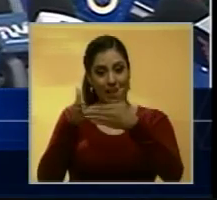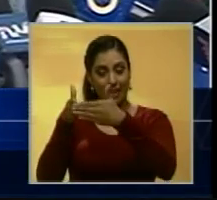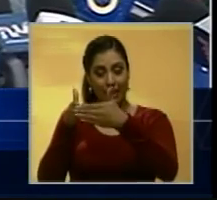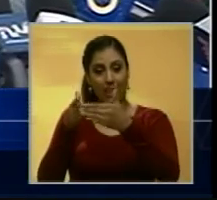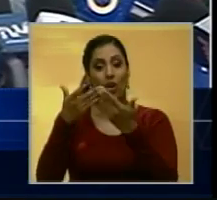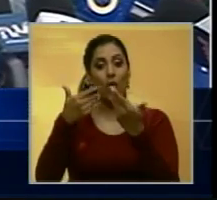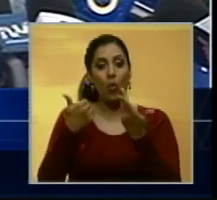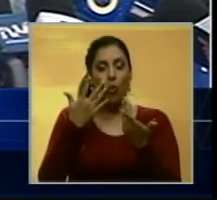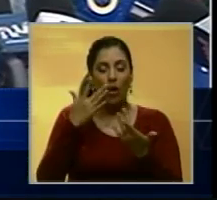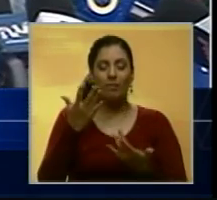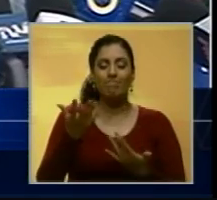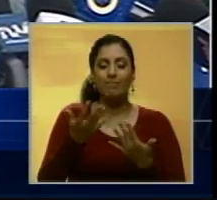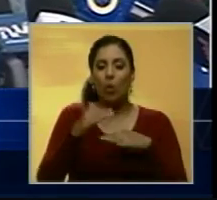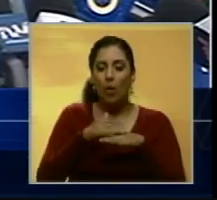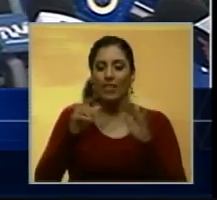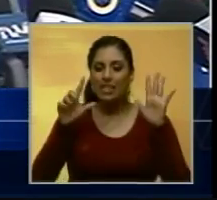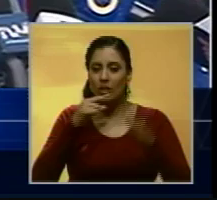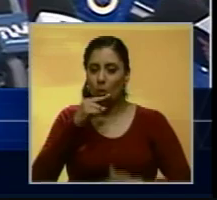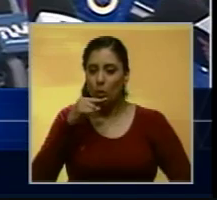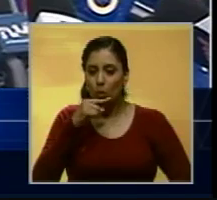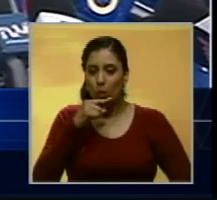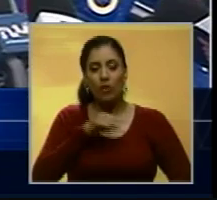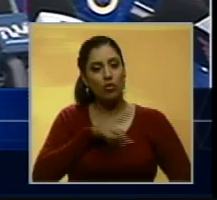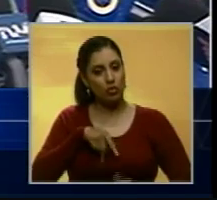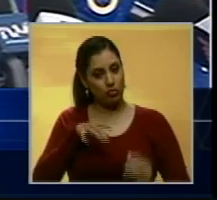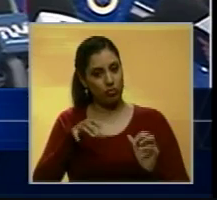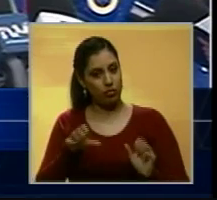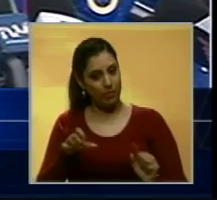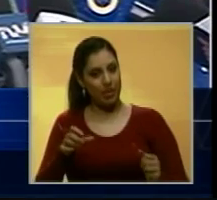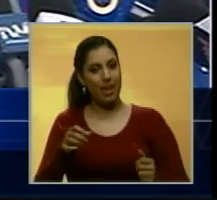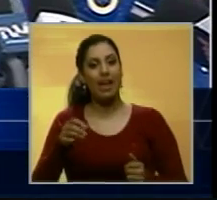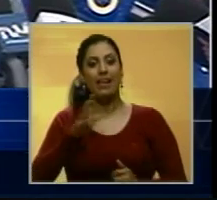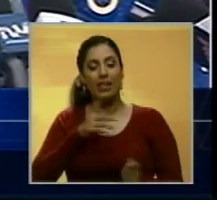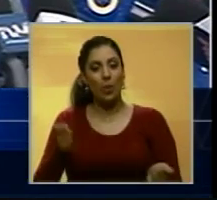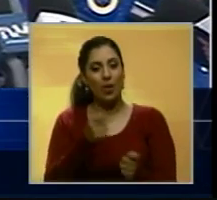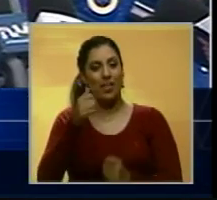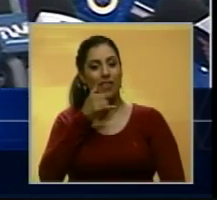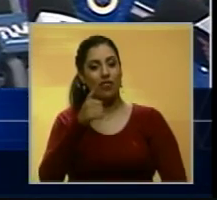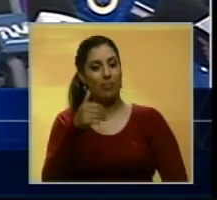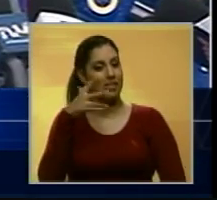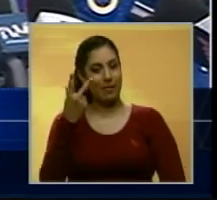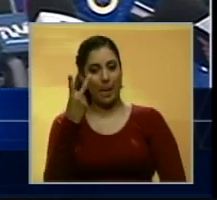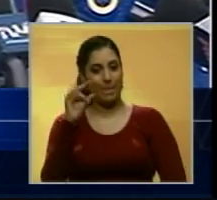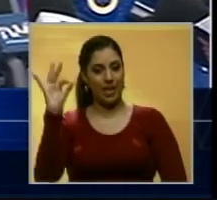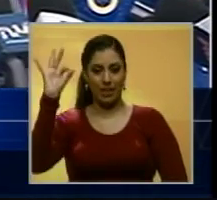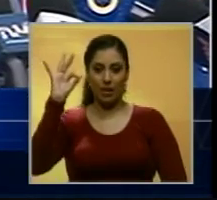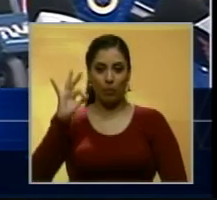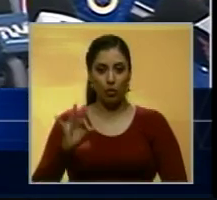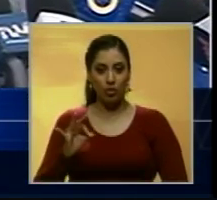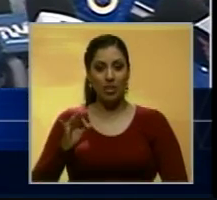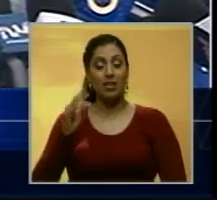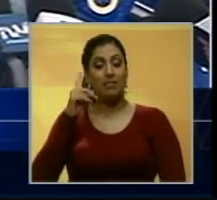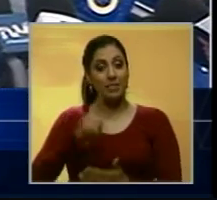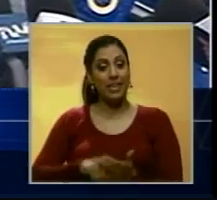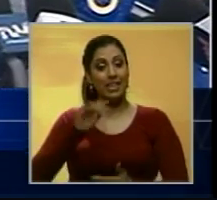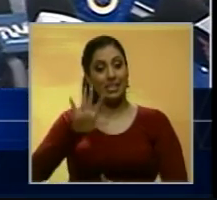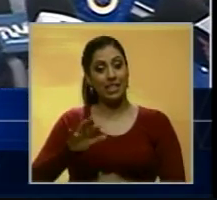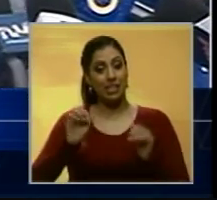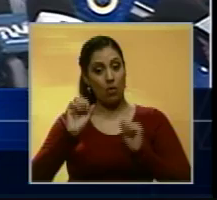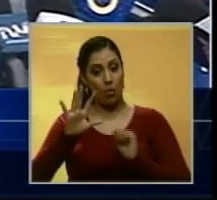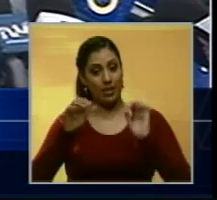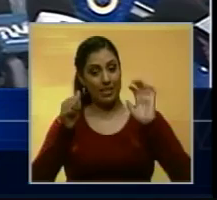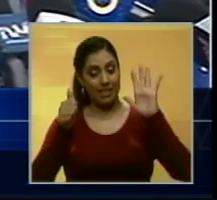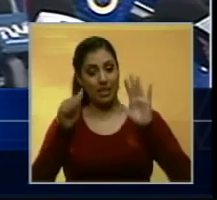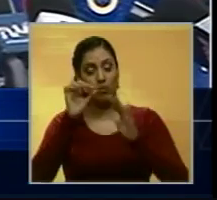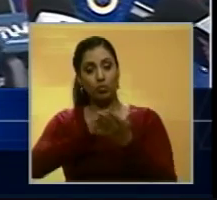día jueves 7 de octubre, tomas de esquina y campañas de información para el 20% en 1.356